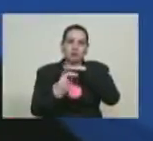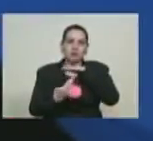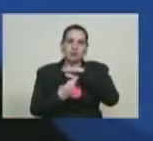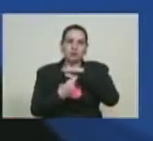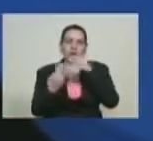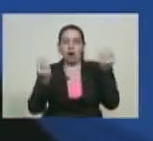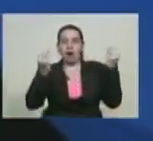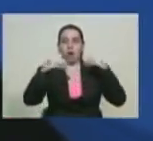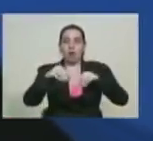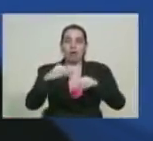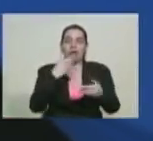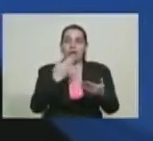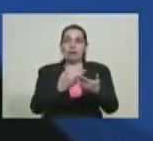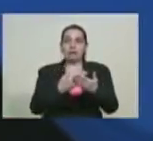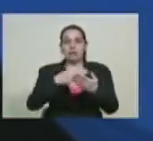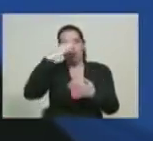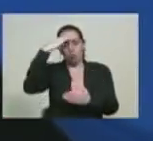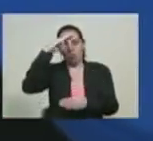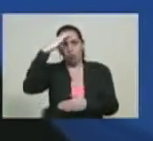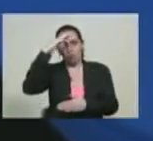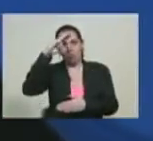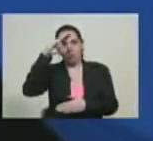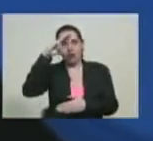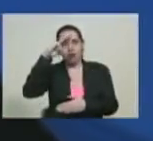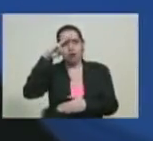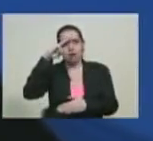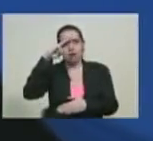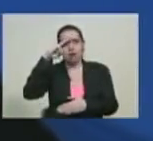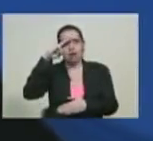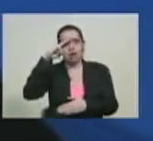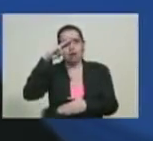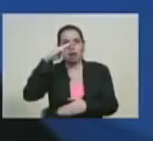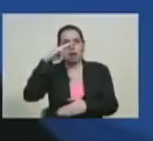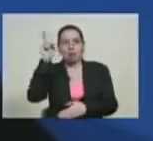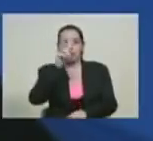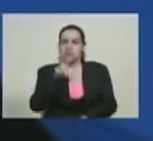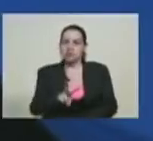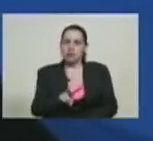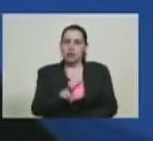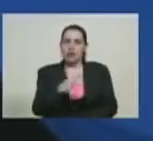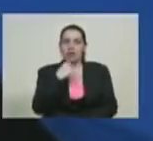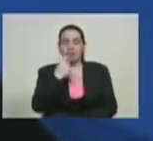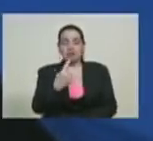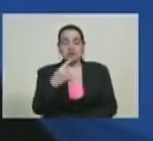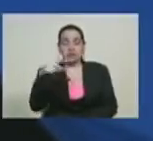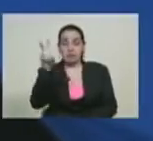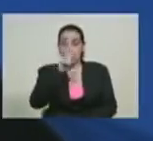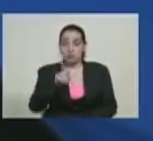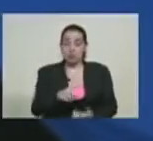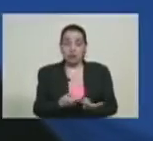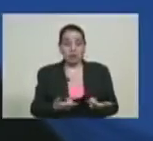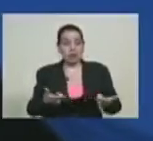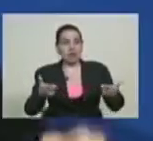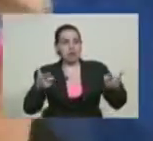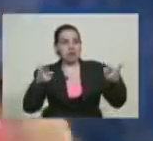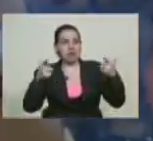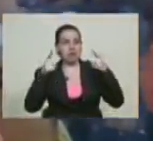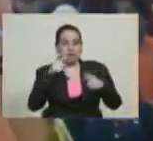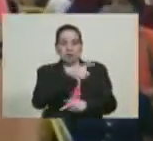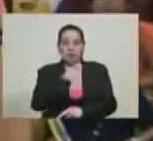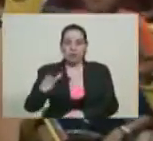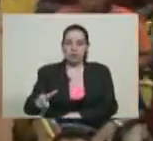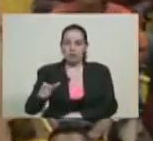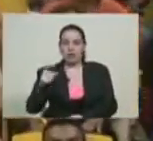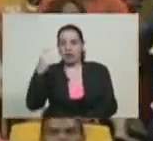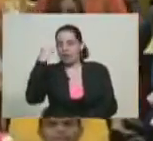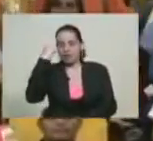convenio Cuba-Venezuela, la UNESCO declara a Venezuela territorio libre de